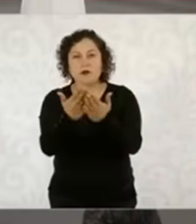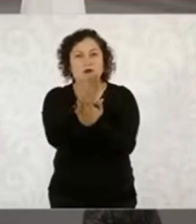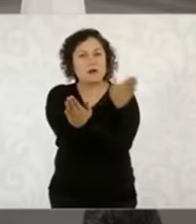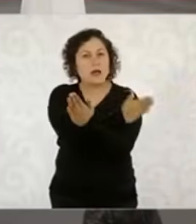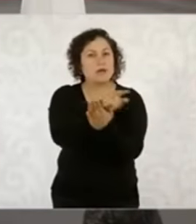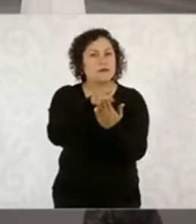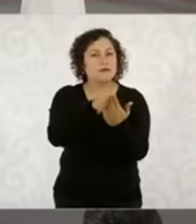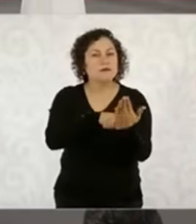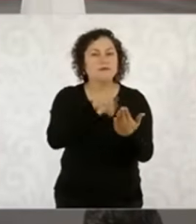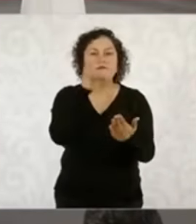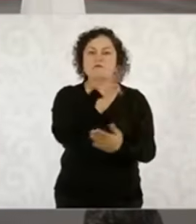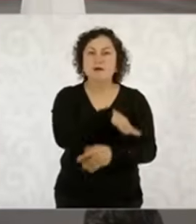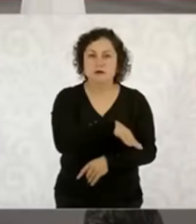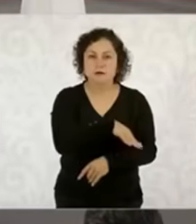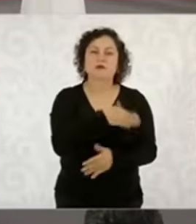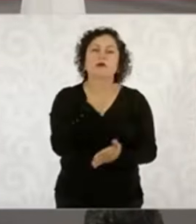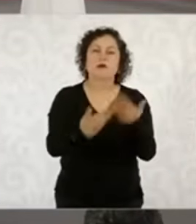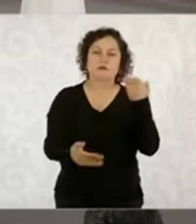que sigue, por favor.